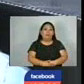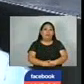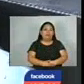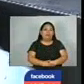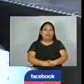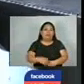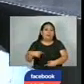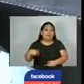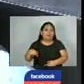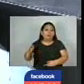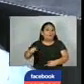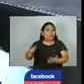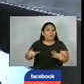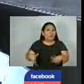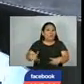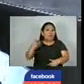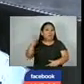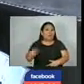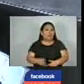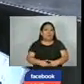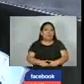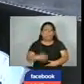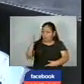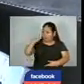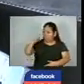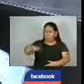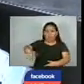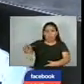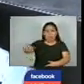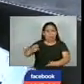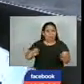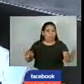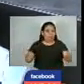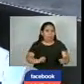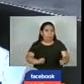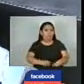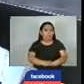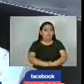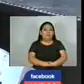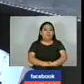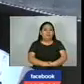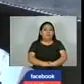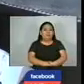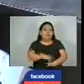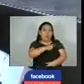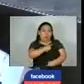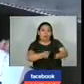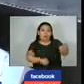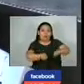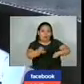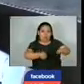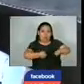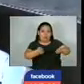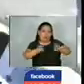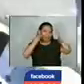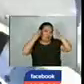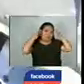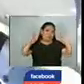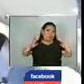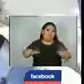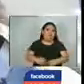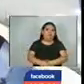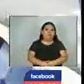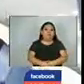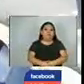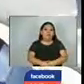siempre que le toca pasar. ¿No se acumula la basura? No, hasta la vez aquí no, porque aquí entra el carro, va de lo demás, no sé.